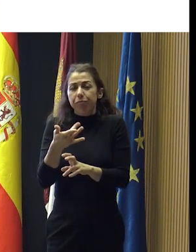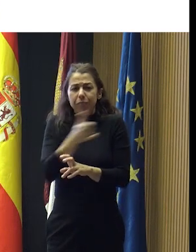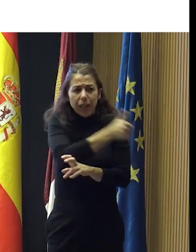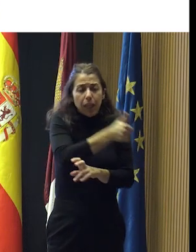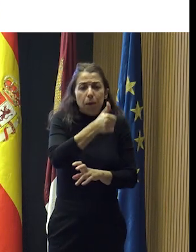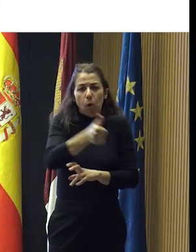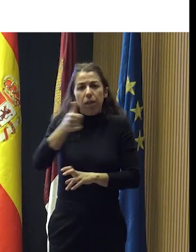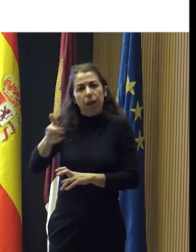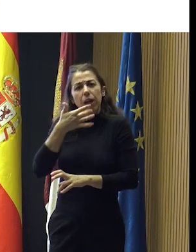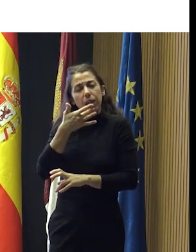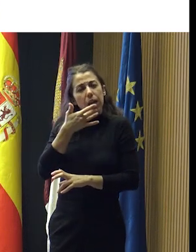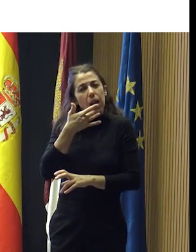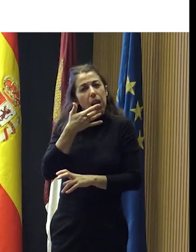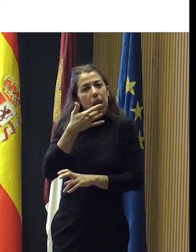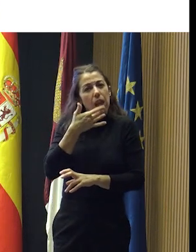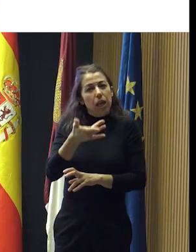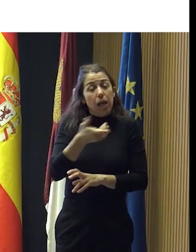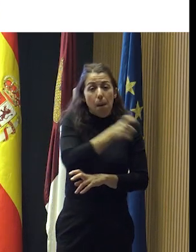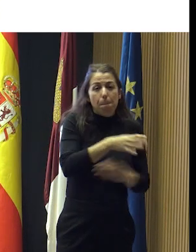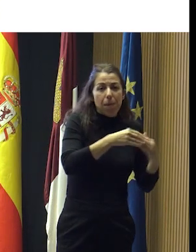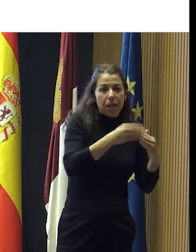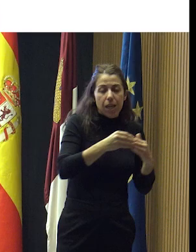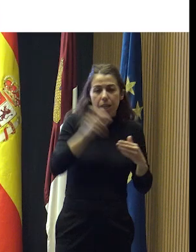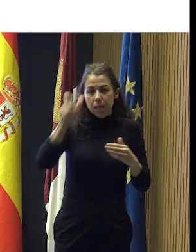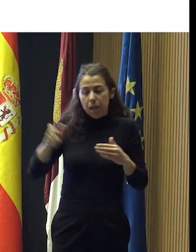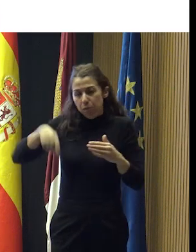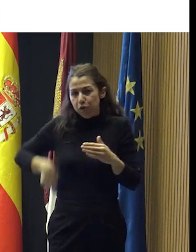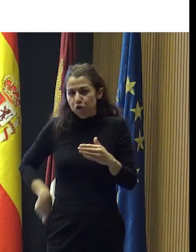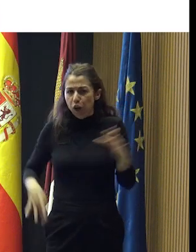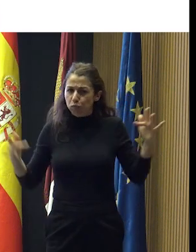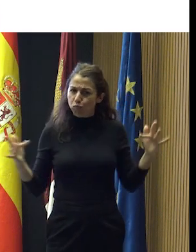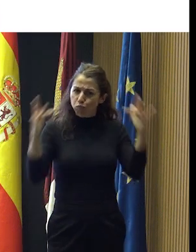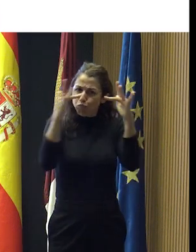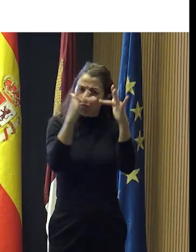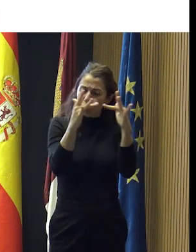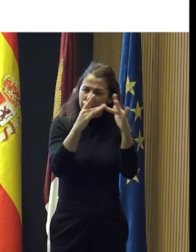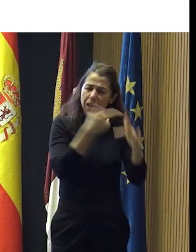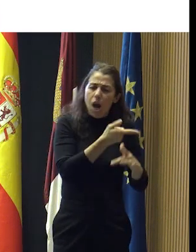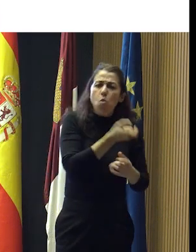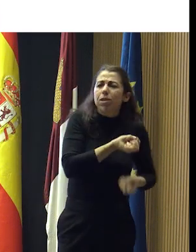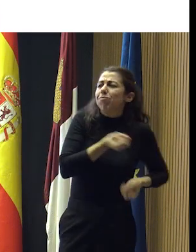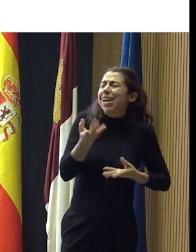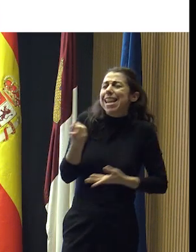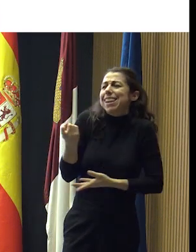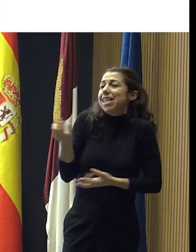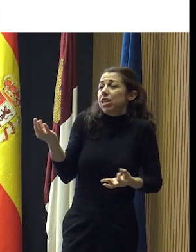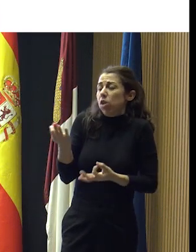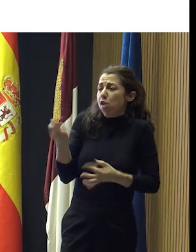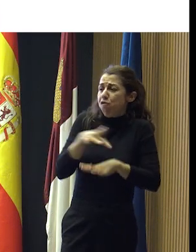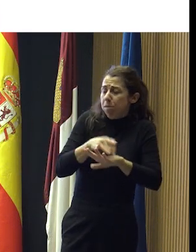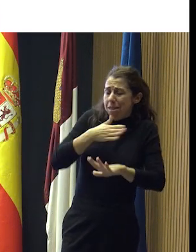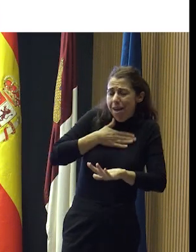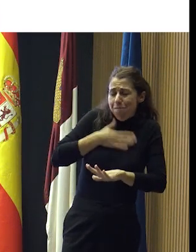individualizadas, ¿no?, en que el investigador y el paciente pues se comunican, y el paciente comunica las necesidades que él ve para su